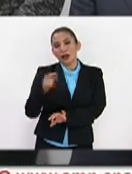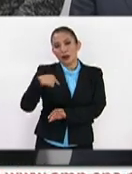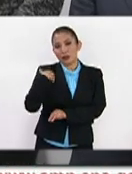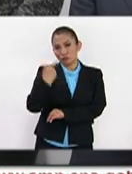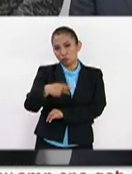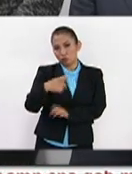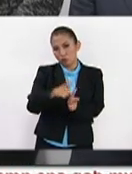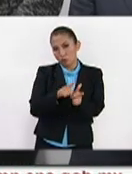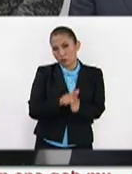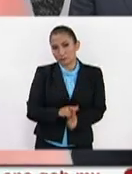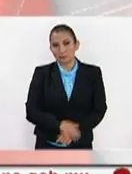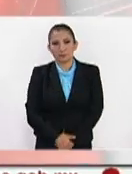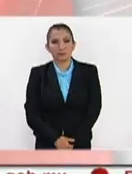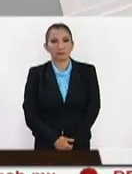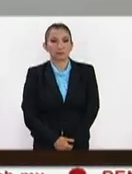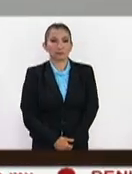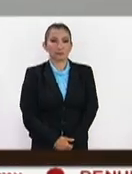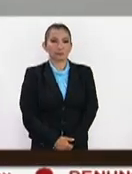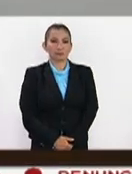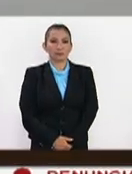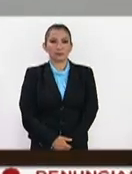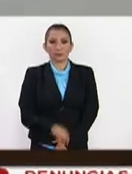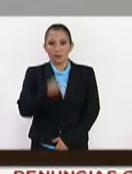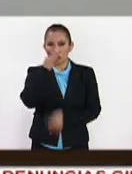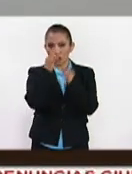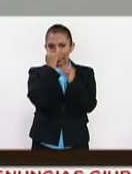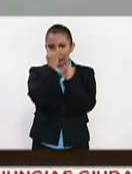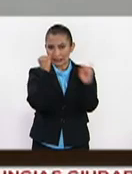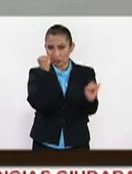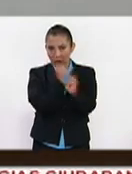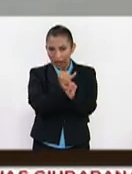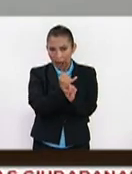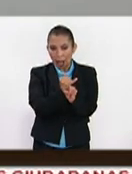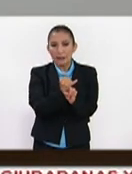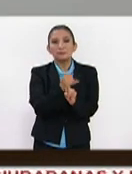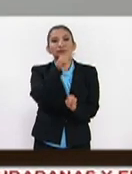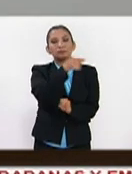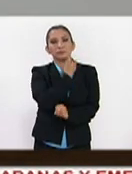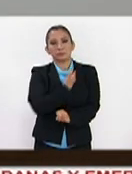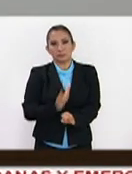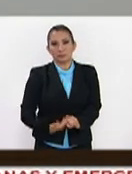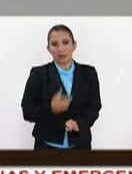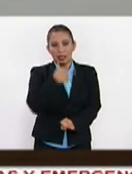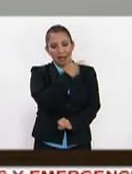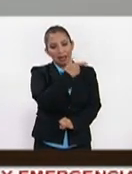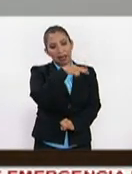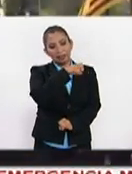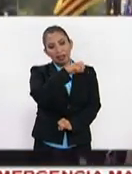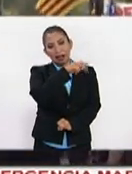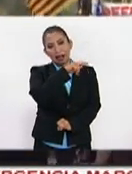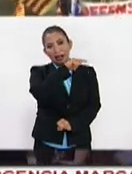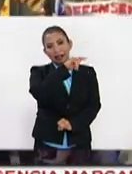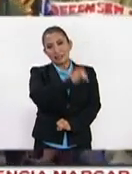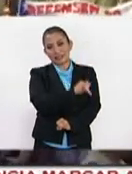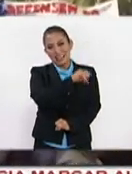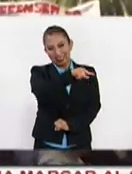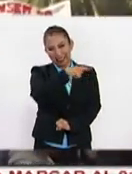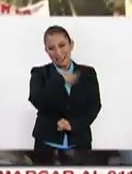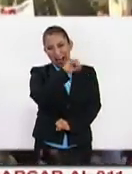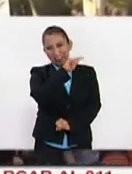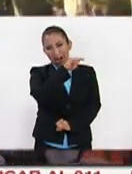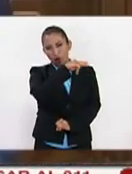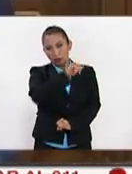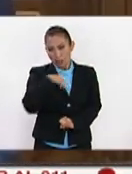en el partido. En noticias internacionales, el presidente de la Generalitat, Carles Puigdemont, pide